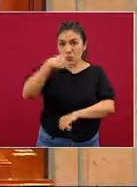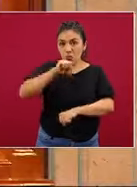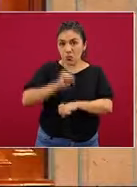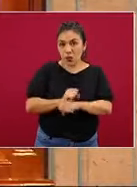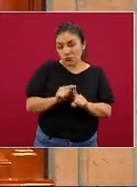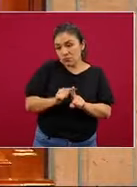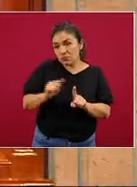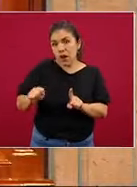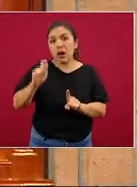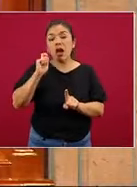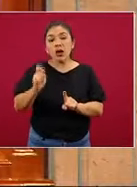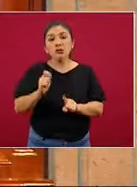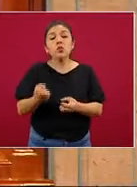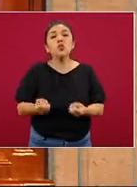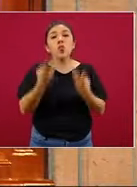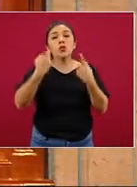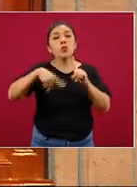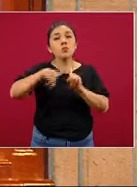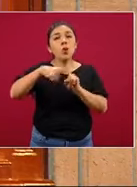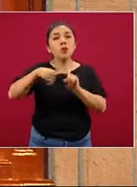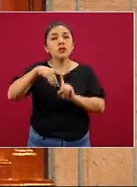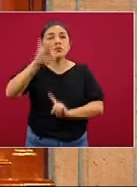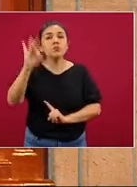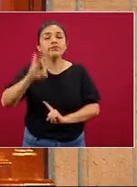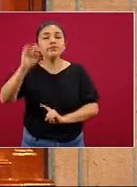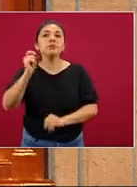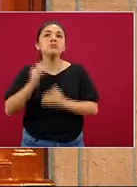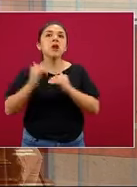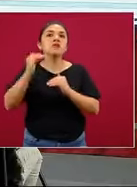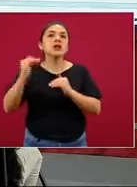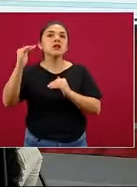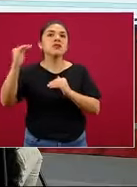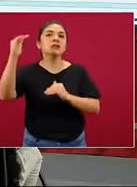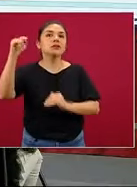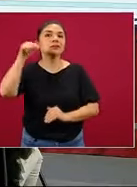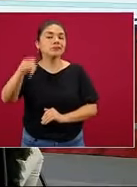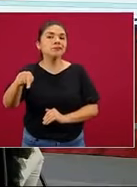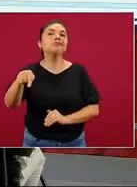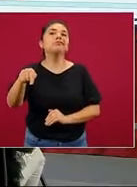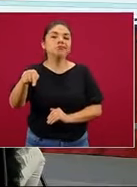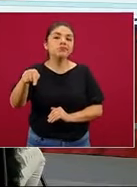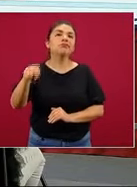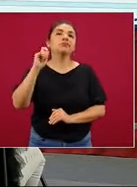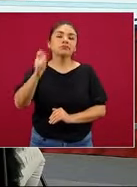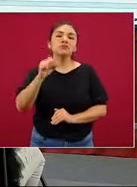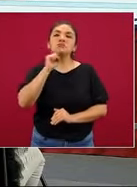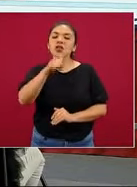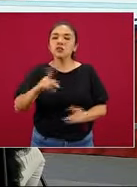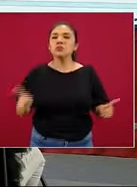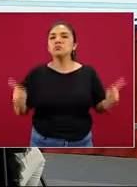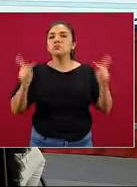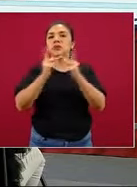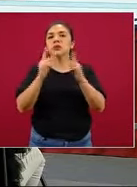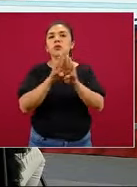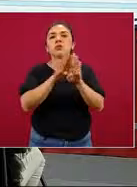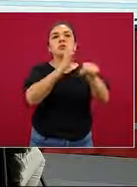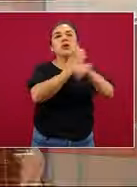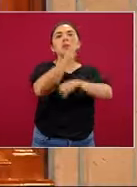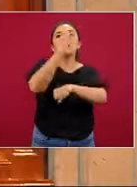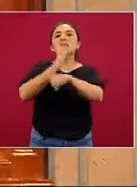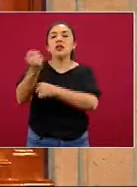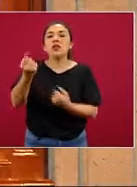es que el porcentaje de positividad se incrementó, y esto, como hemos comentado, concordante a estas entidades